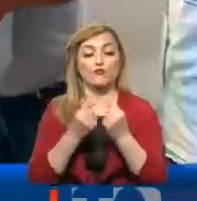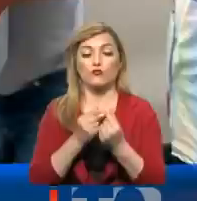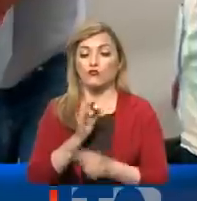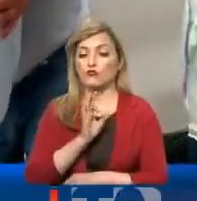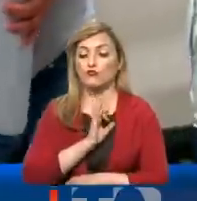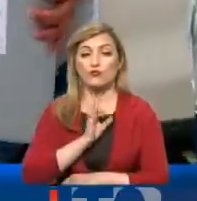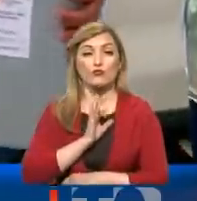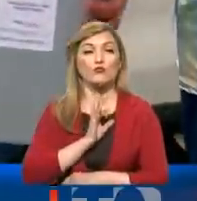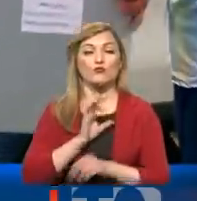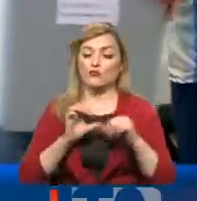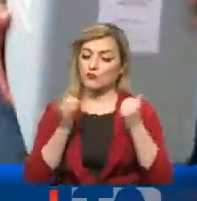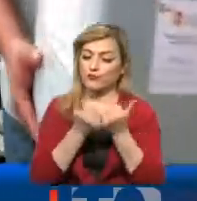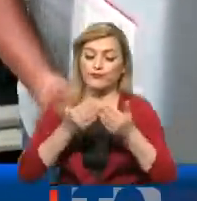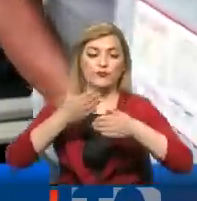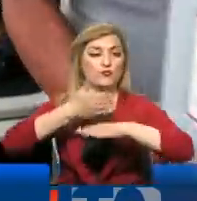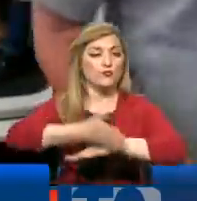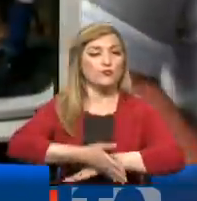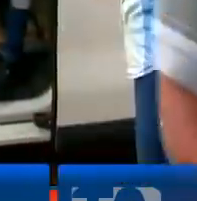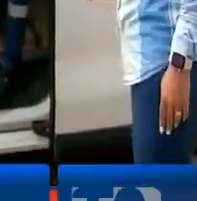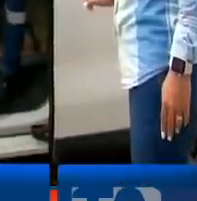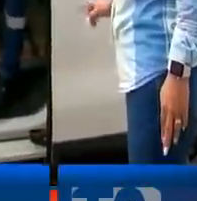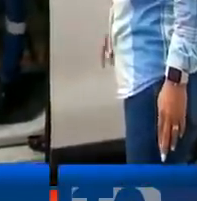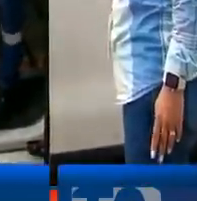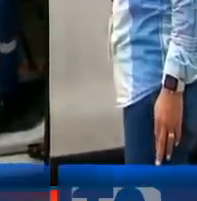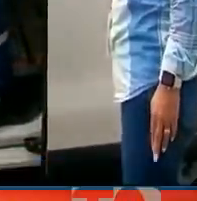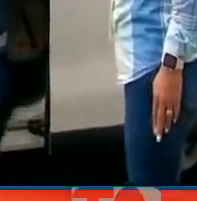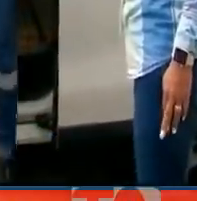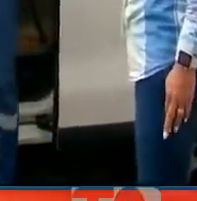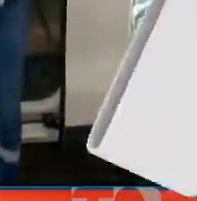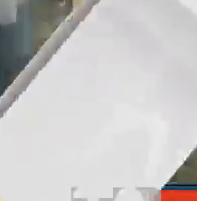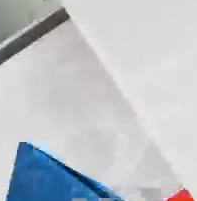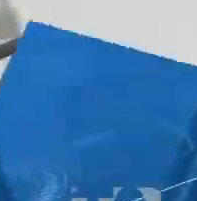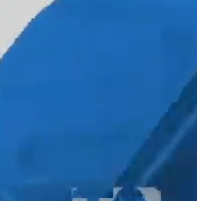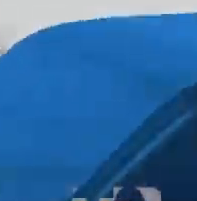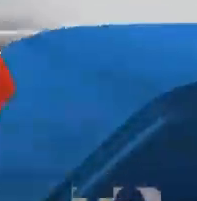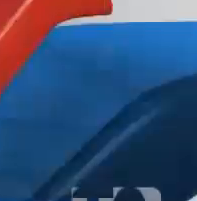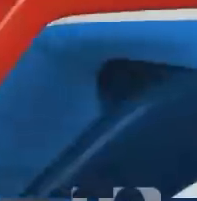Legislativa y luego de eso se procede a la calificación.